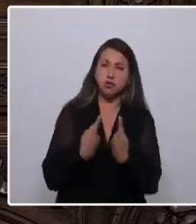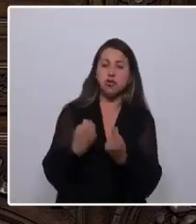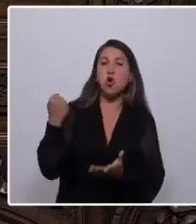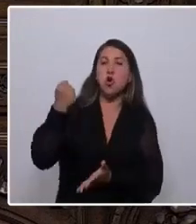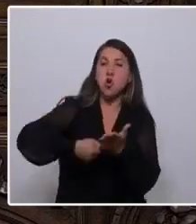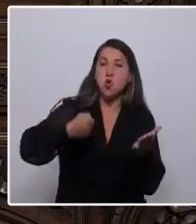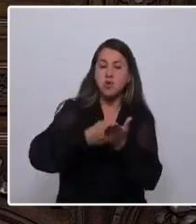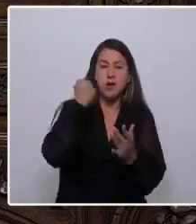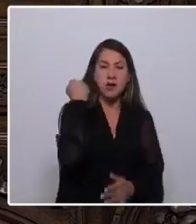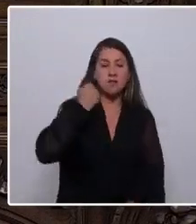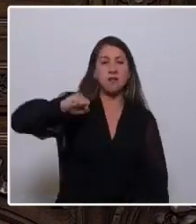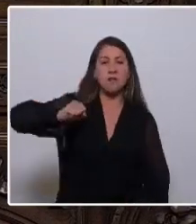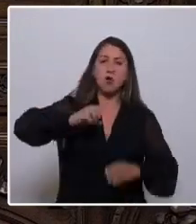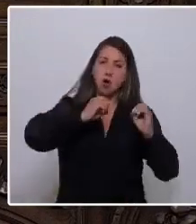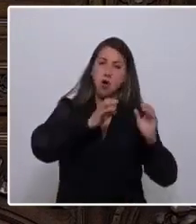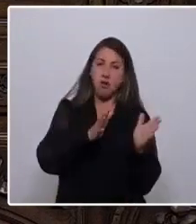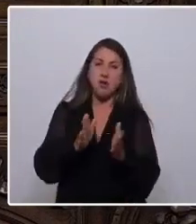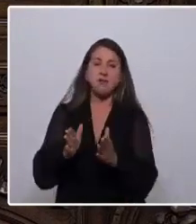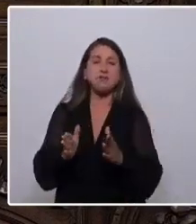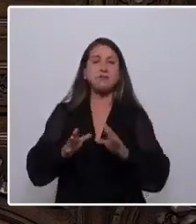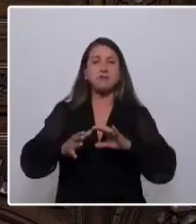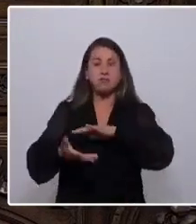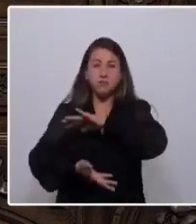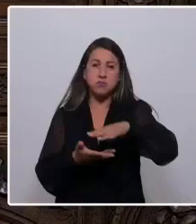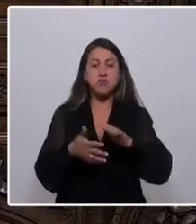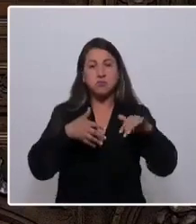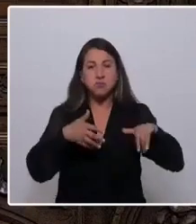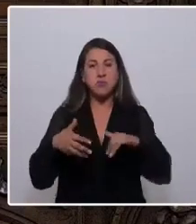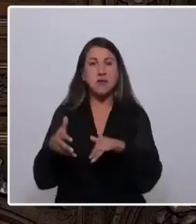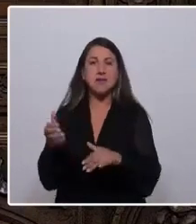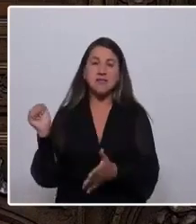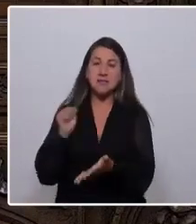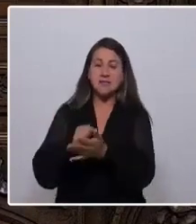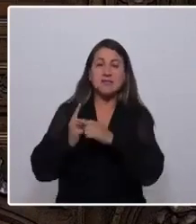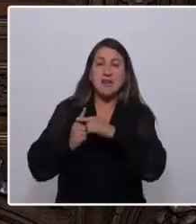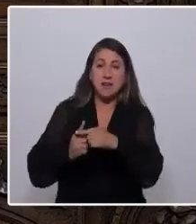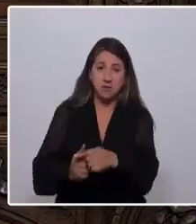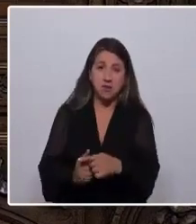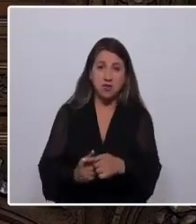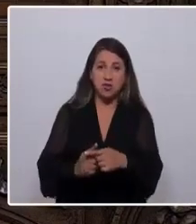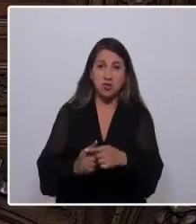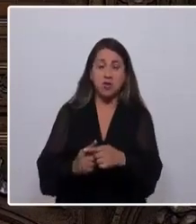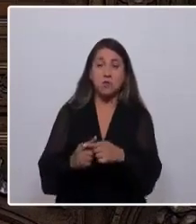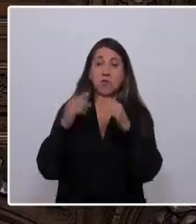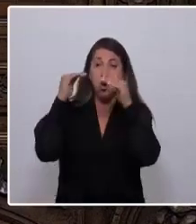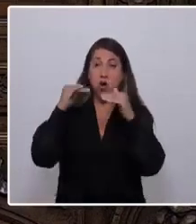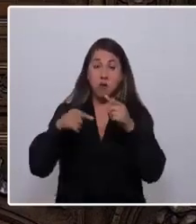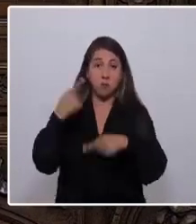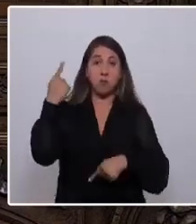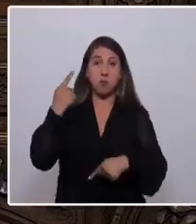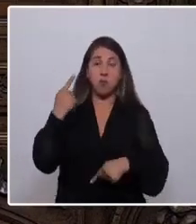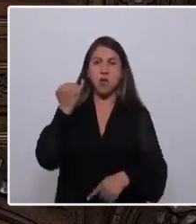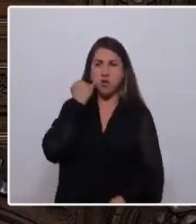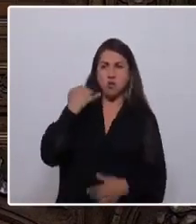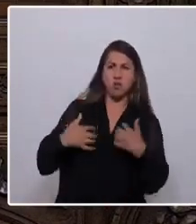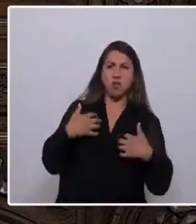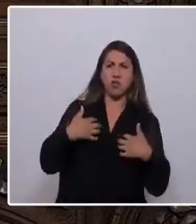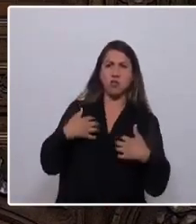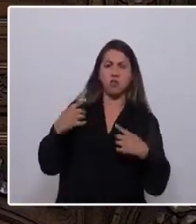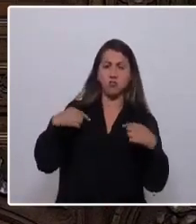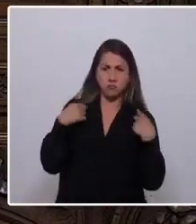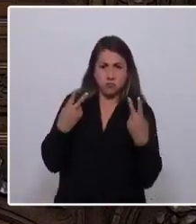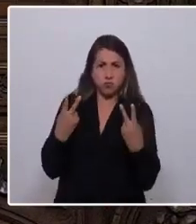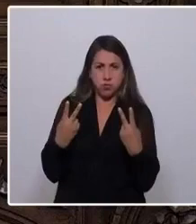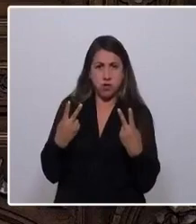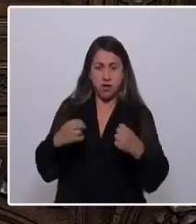rebeldía, organización, sacrificio, cuestionando el orden de lo establecido, incomodando al resto con nuestra fuerza